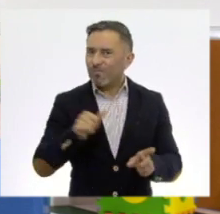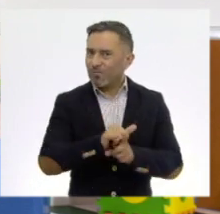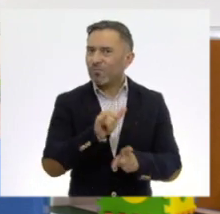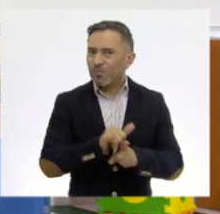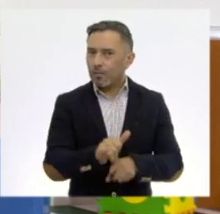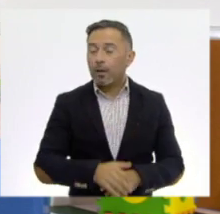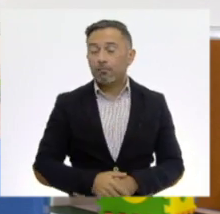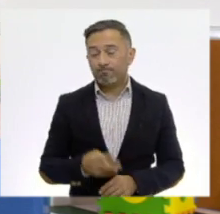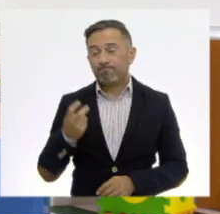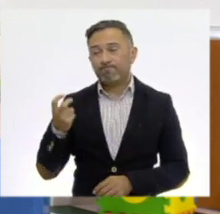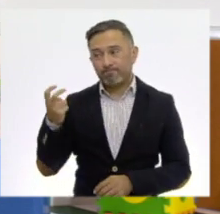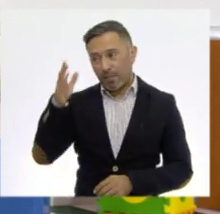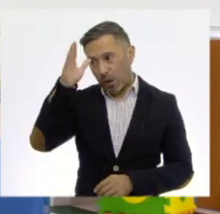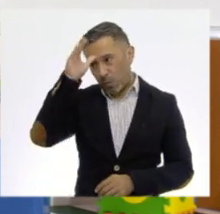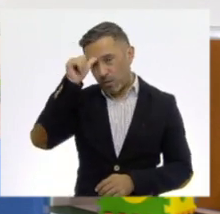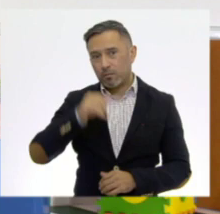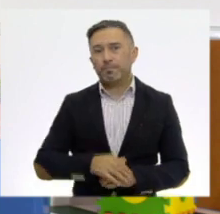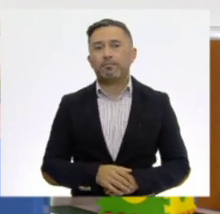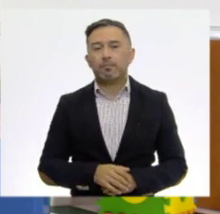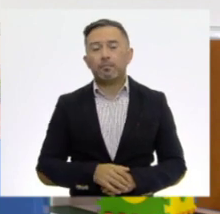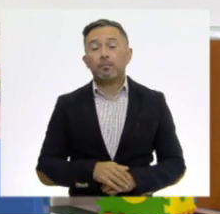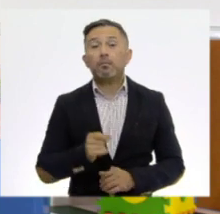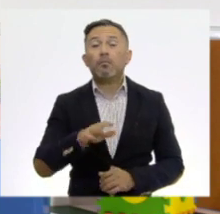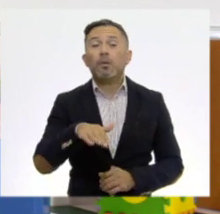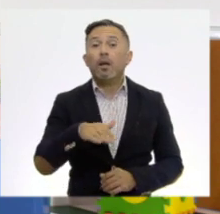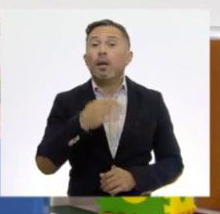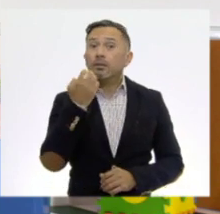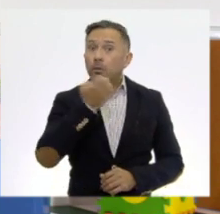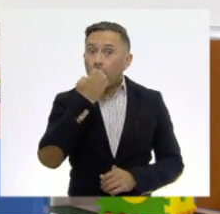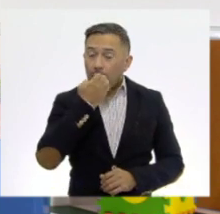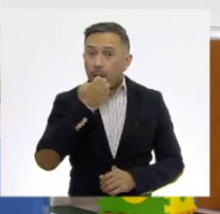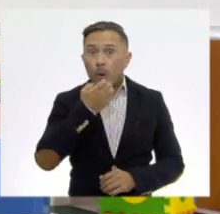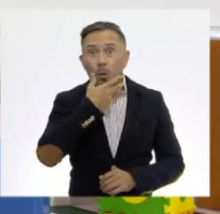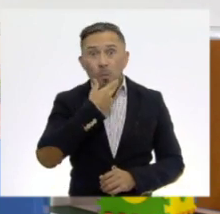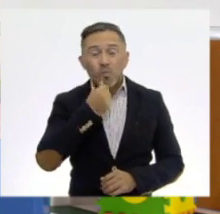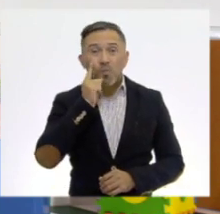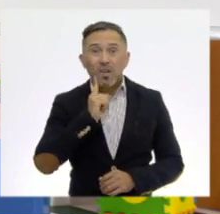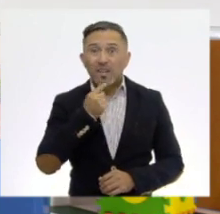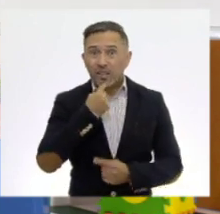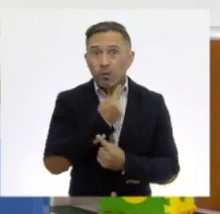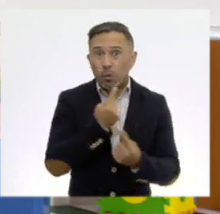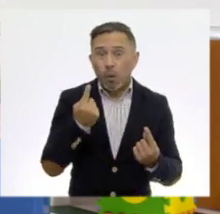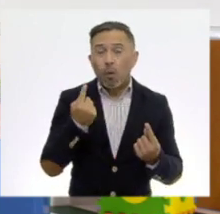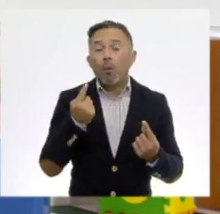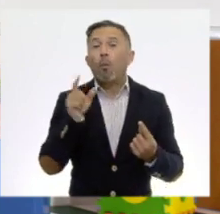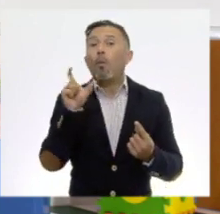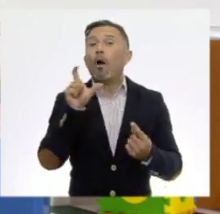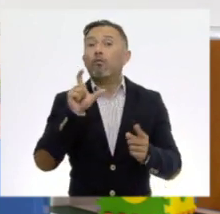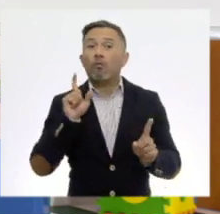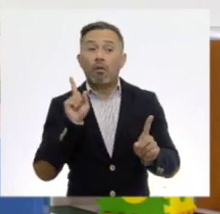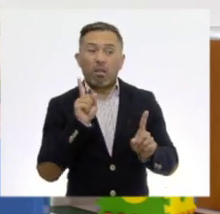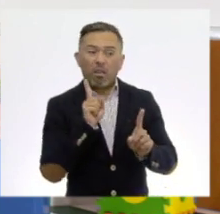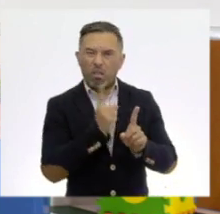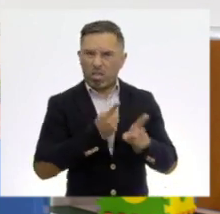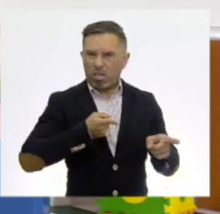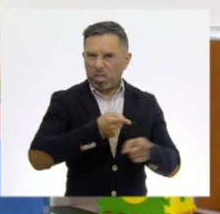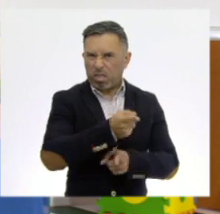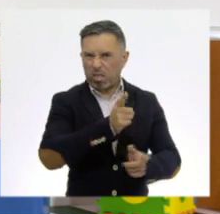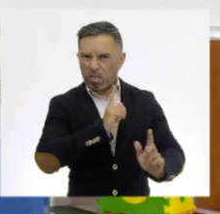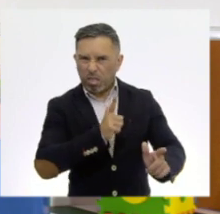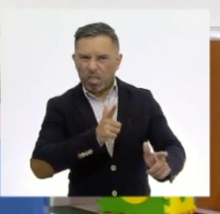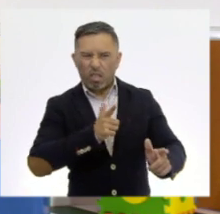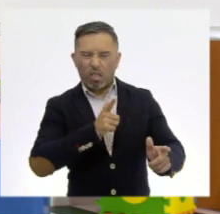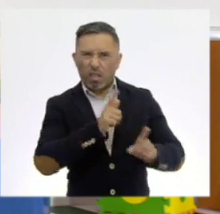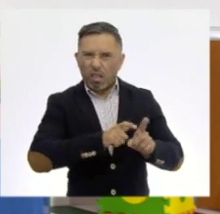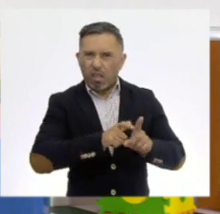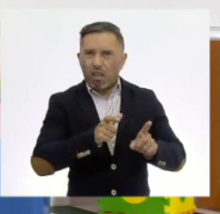resaltar que una niña o un niño que es agredido en la escuela cambia su actitud, como lo vimos en la carta y ella nos